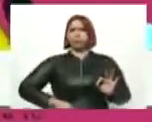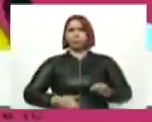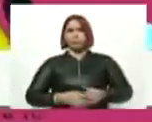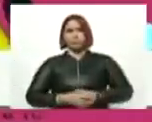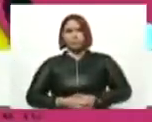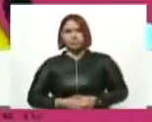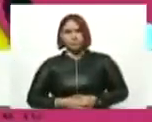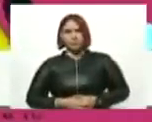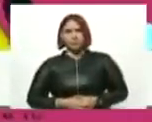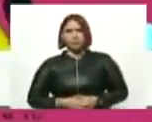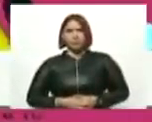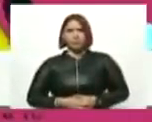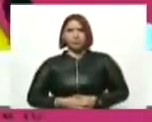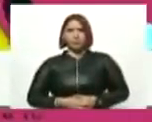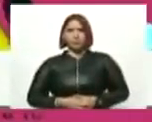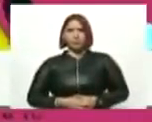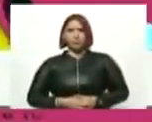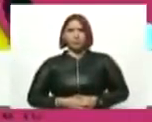muchos casos.